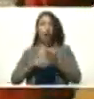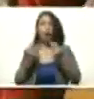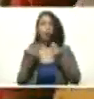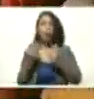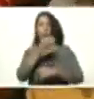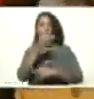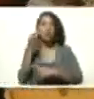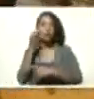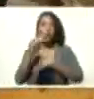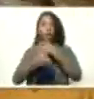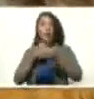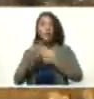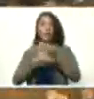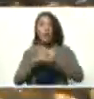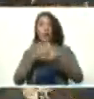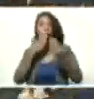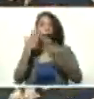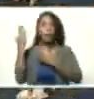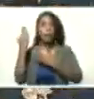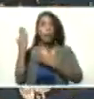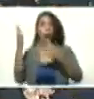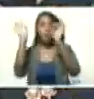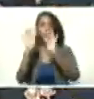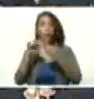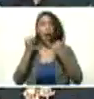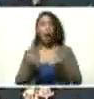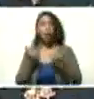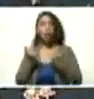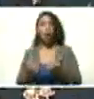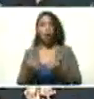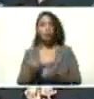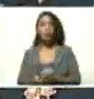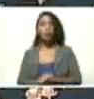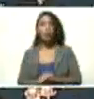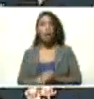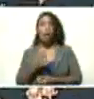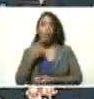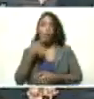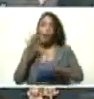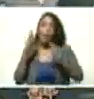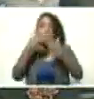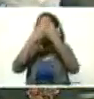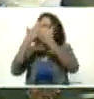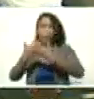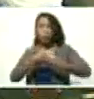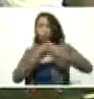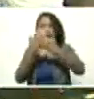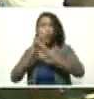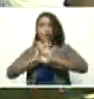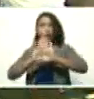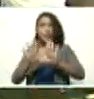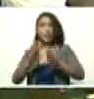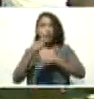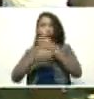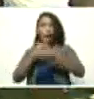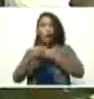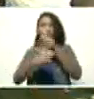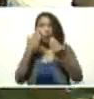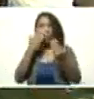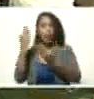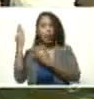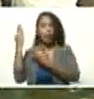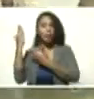perfectamente cuantificable con las técnicas actuales y con las, digamos, los estudios que ya se han realizado. Mire,